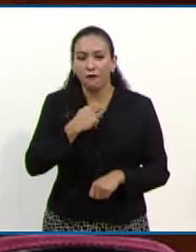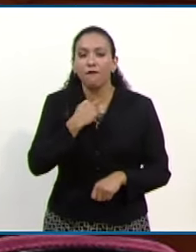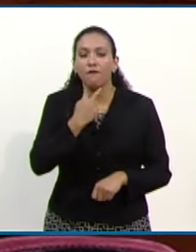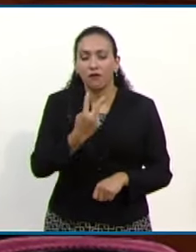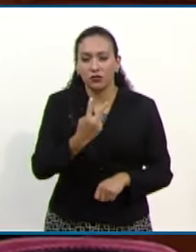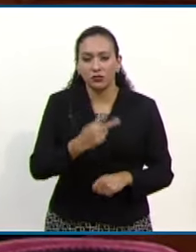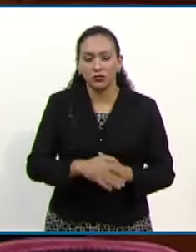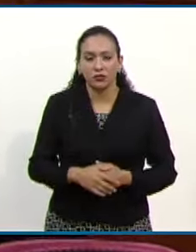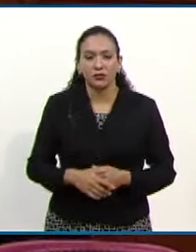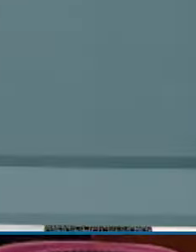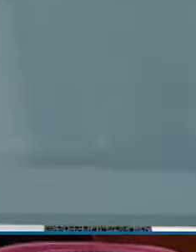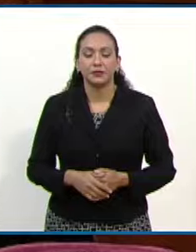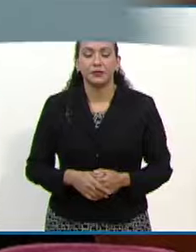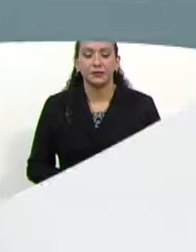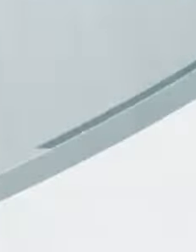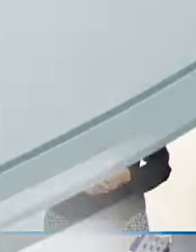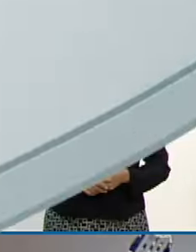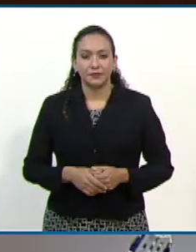del público.